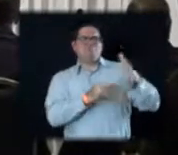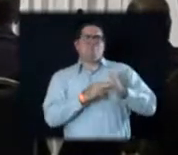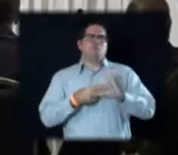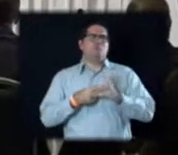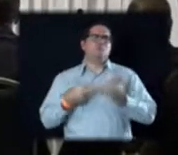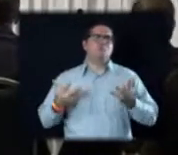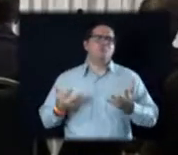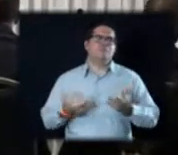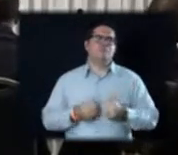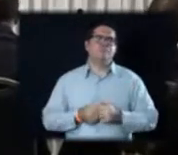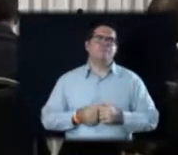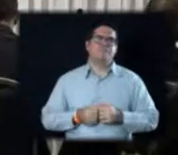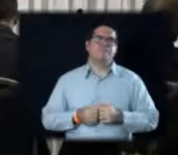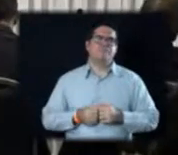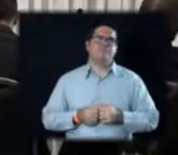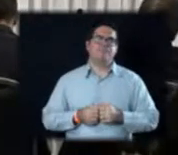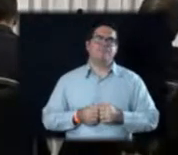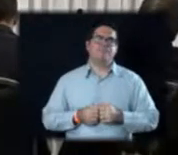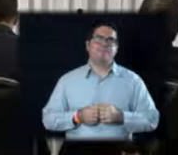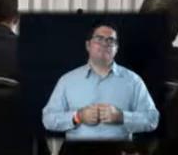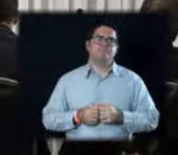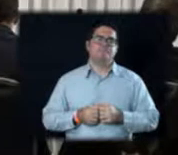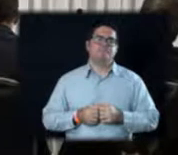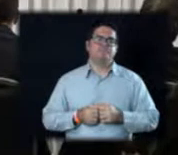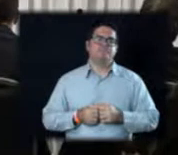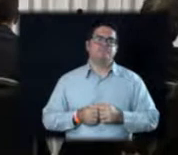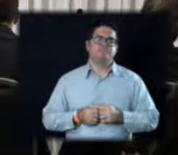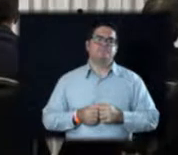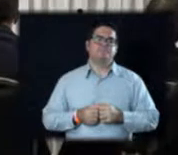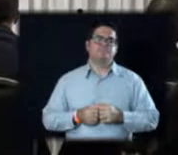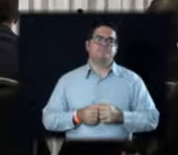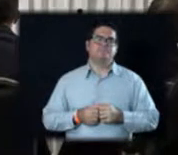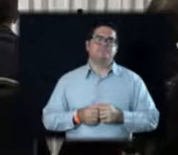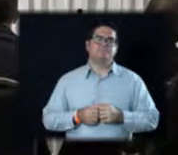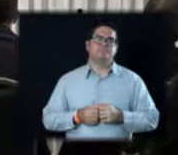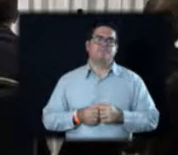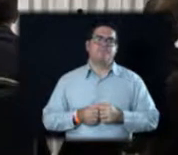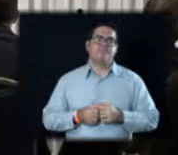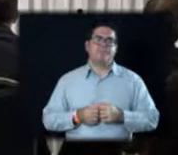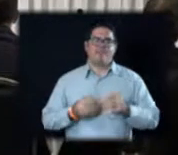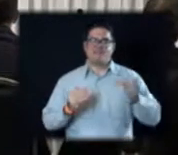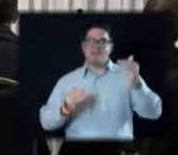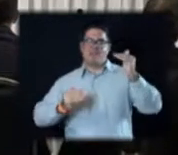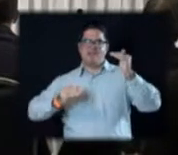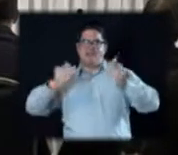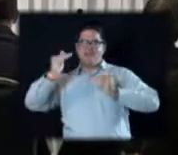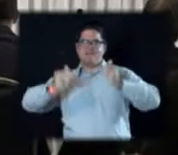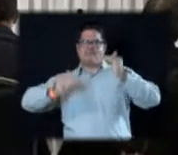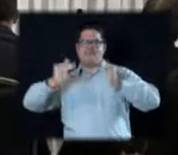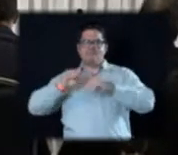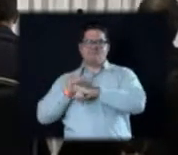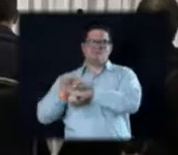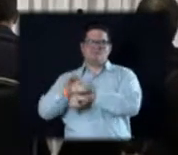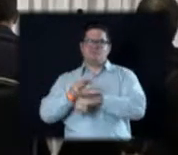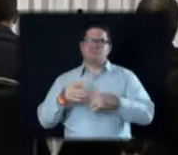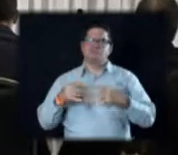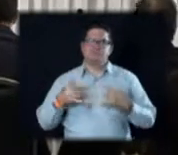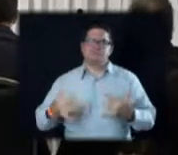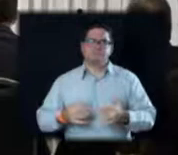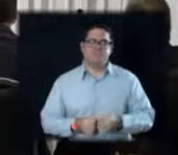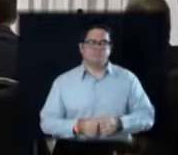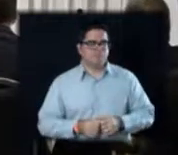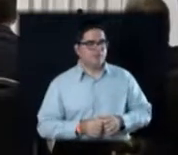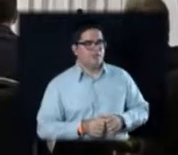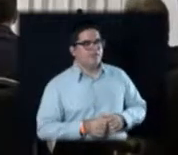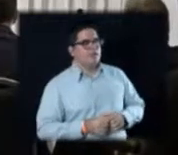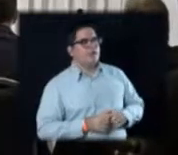cuál es la definición de restrictivo y cuán estrecha es esta definición? ¿Cuál es la importancia del saldo en términos de liquidez?